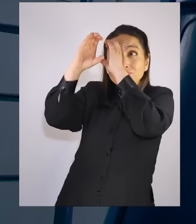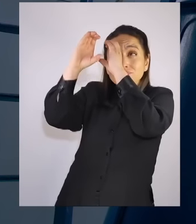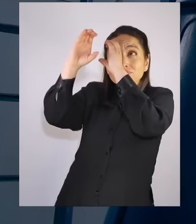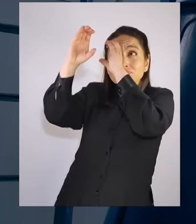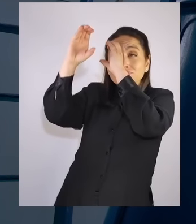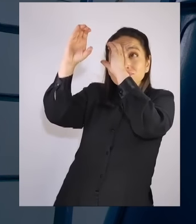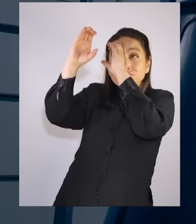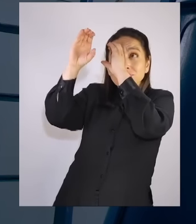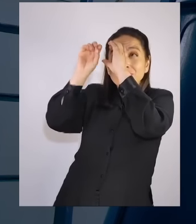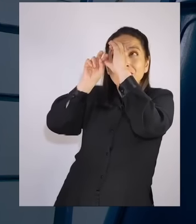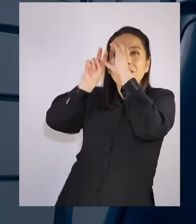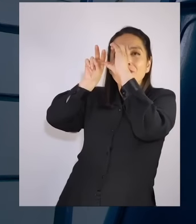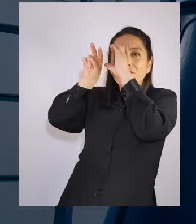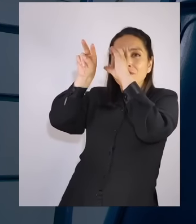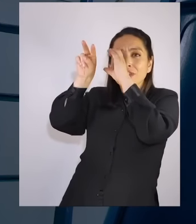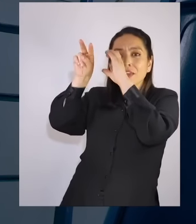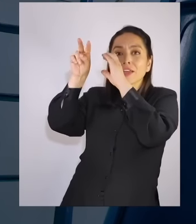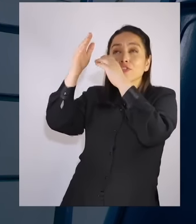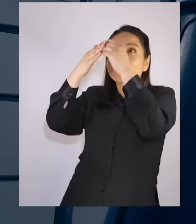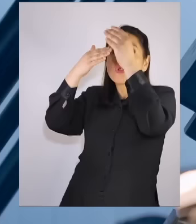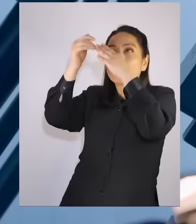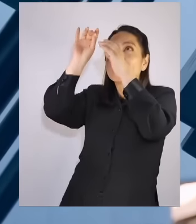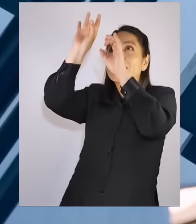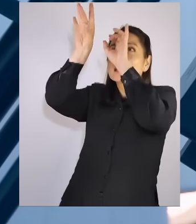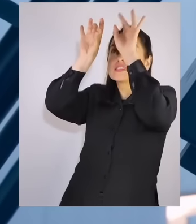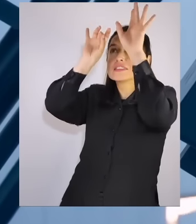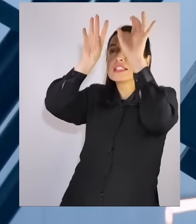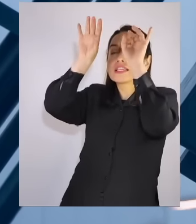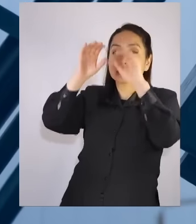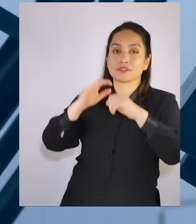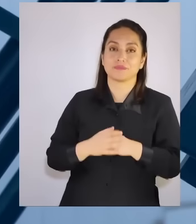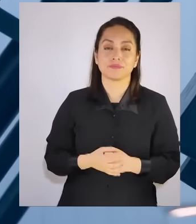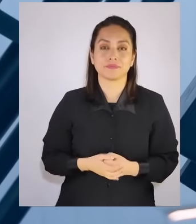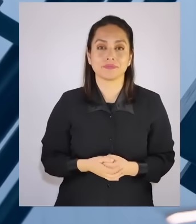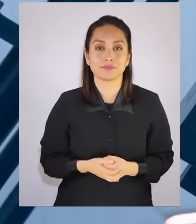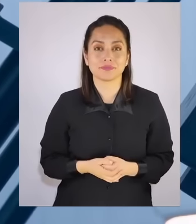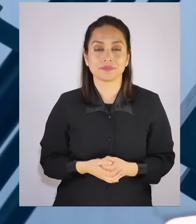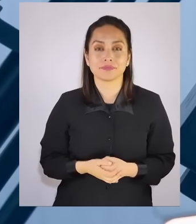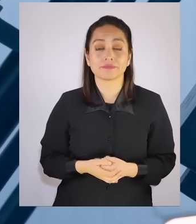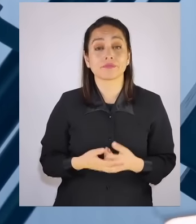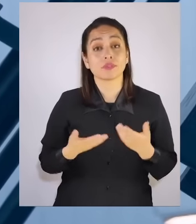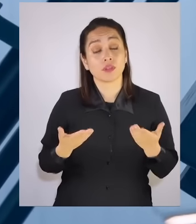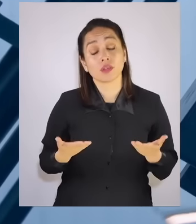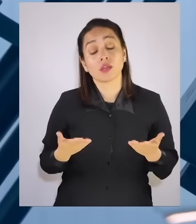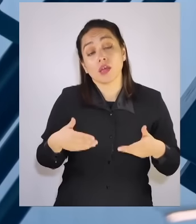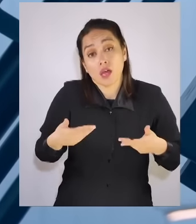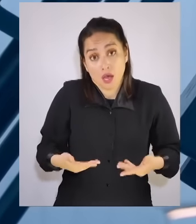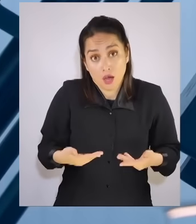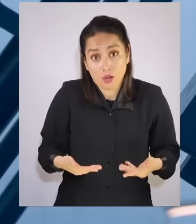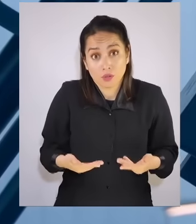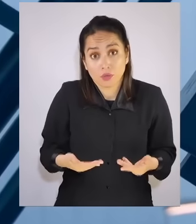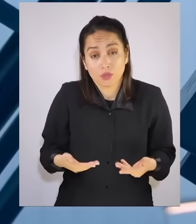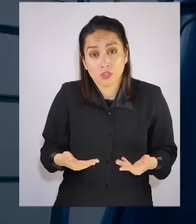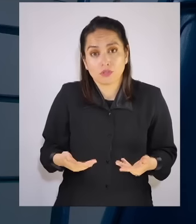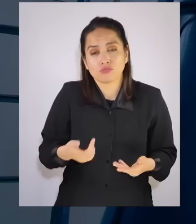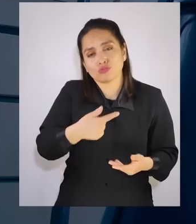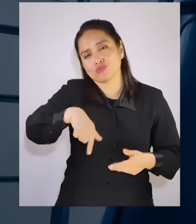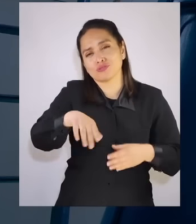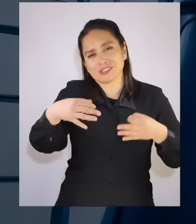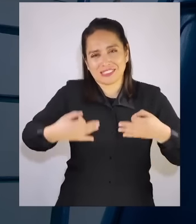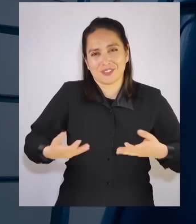mirar precisamente cuál era la posición de las estrellas. Si bien hoy en día andamos por asegurado